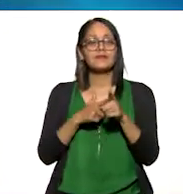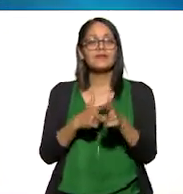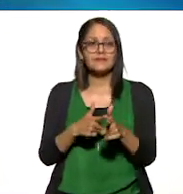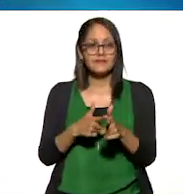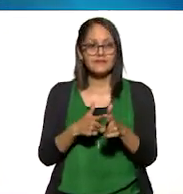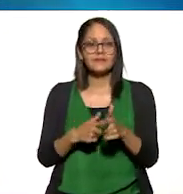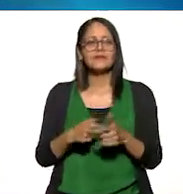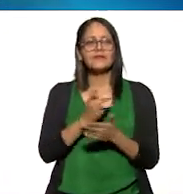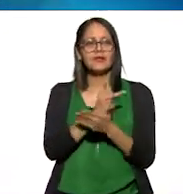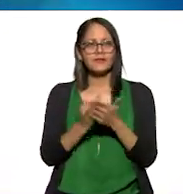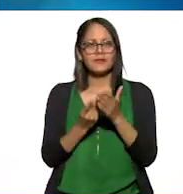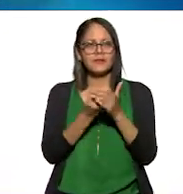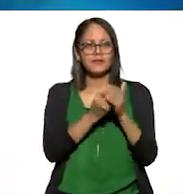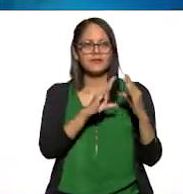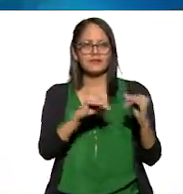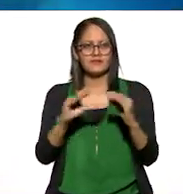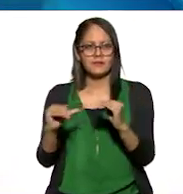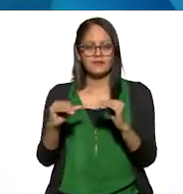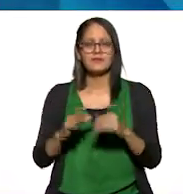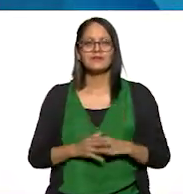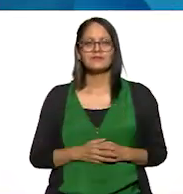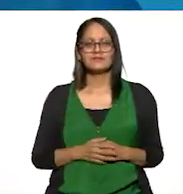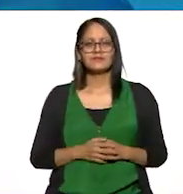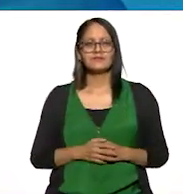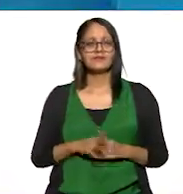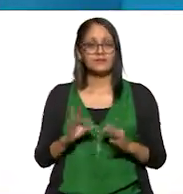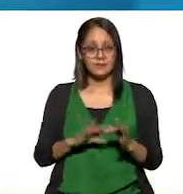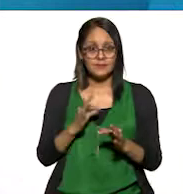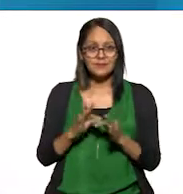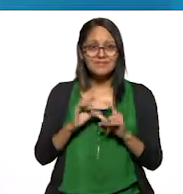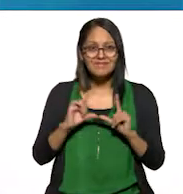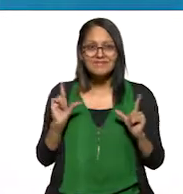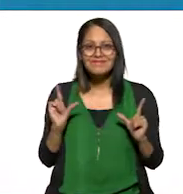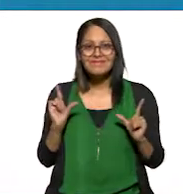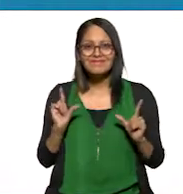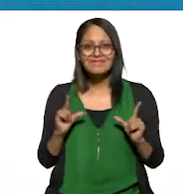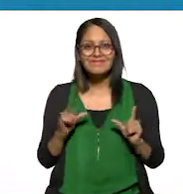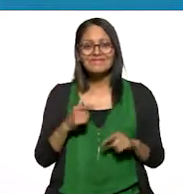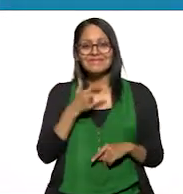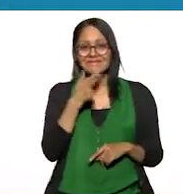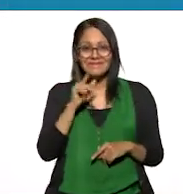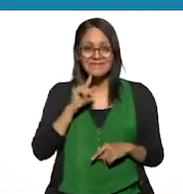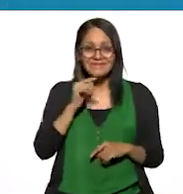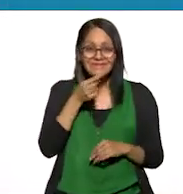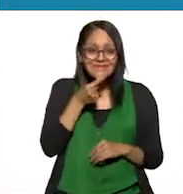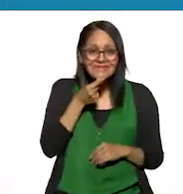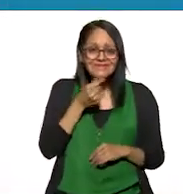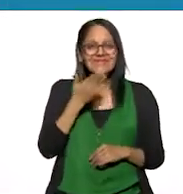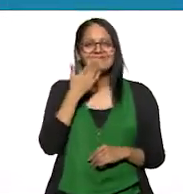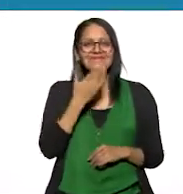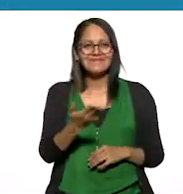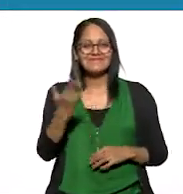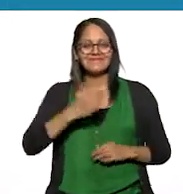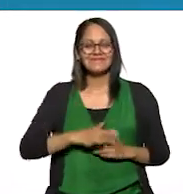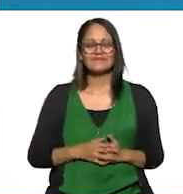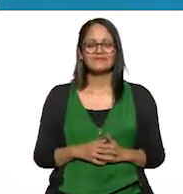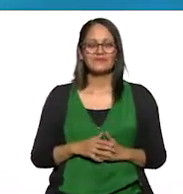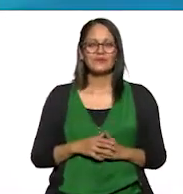es momento de seguir con el programa de hoy. ¿Listas? ¿Listos?